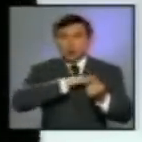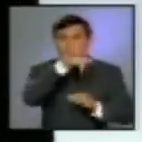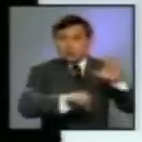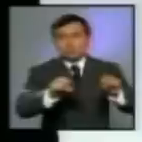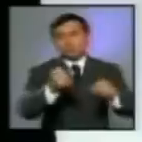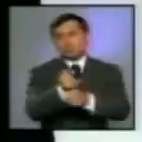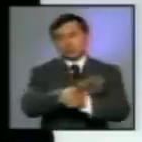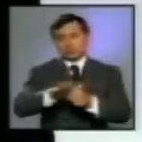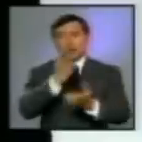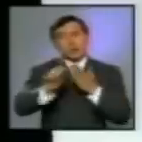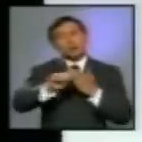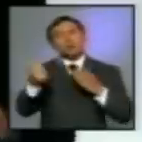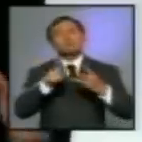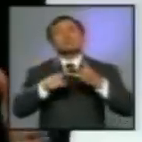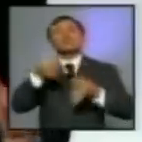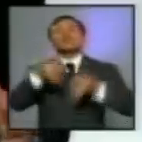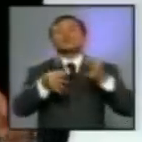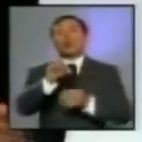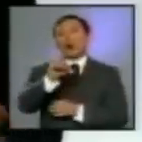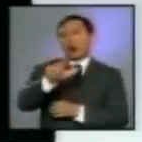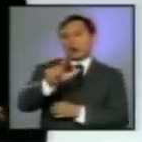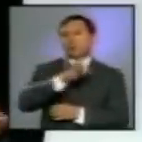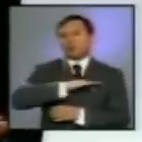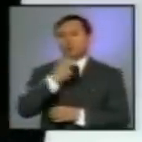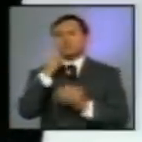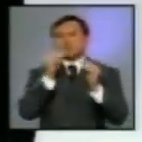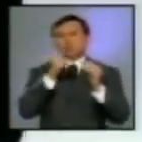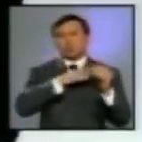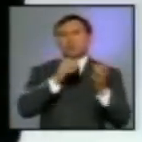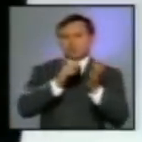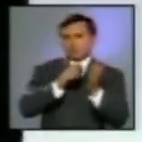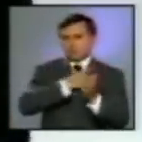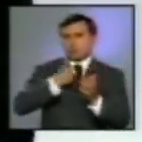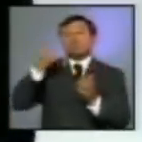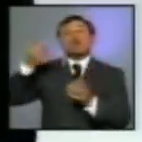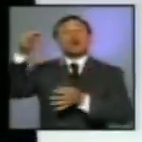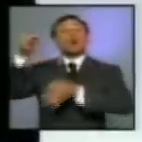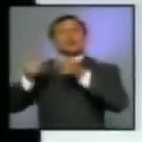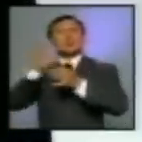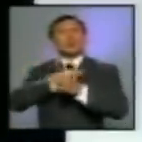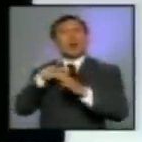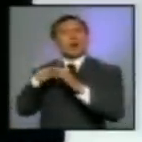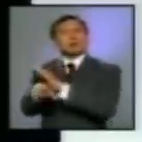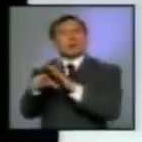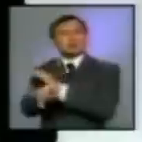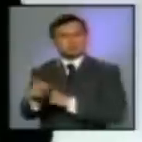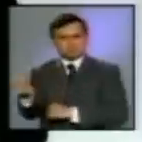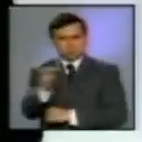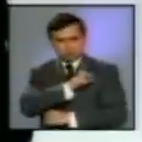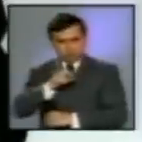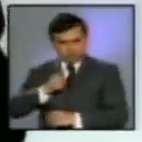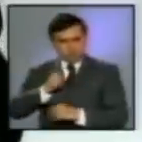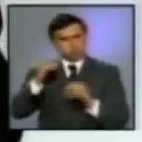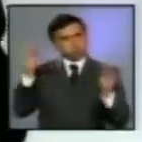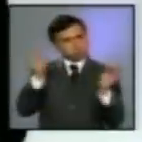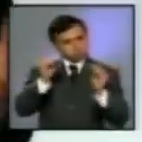la vigilancia misma sobre los jueces para que no se corrompan. Todo esto es fundamental para reducir los niveles de